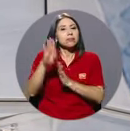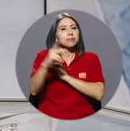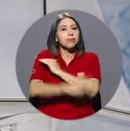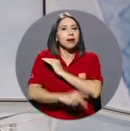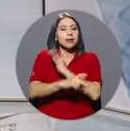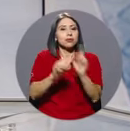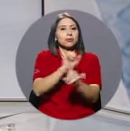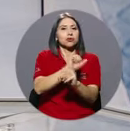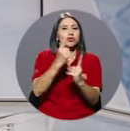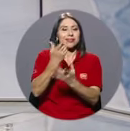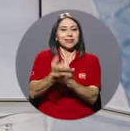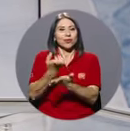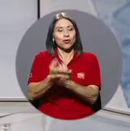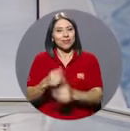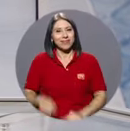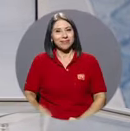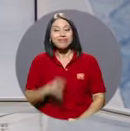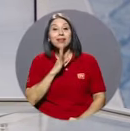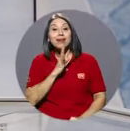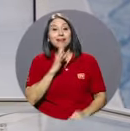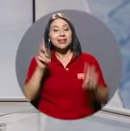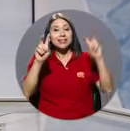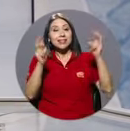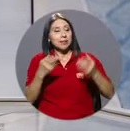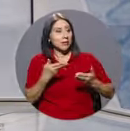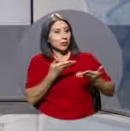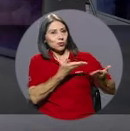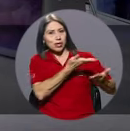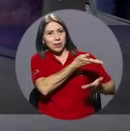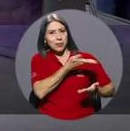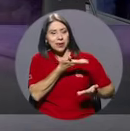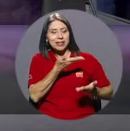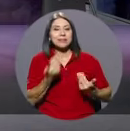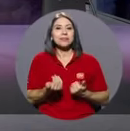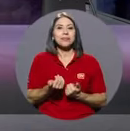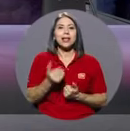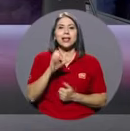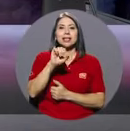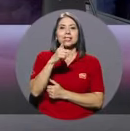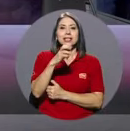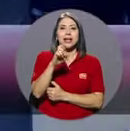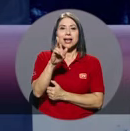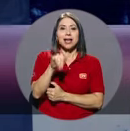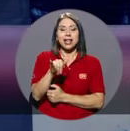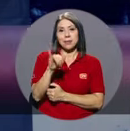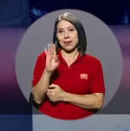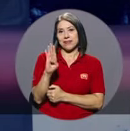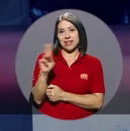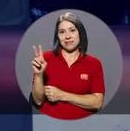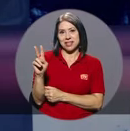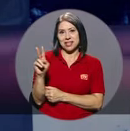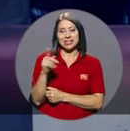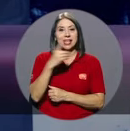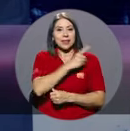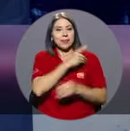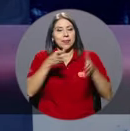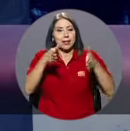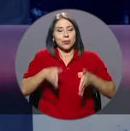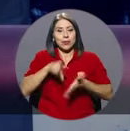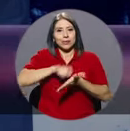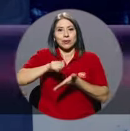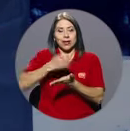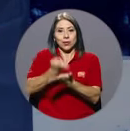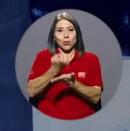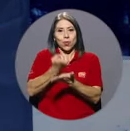materia social y económica. Para hablar de este tema nos acompañan en esta oportunidad Shirley Benavides Vindas, quien es la directora de la